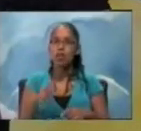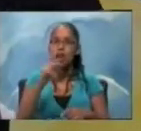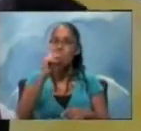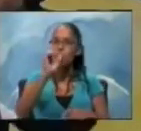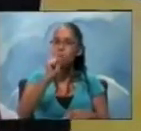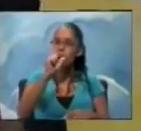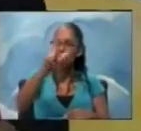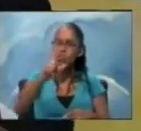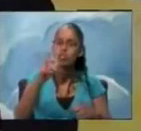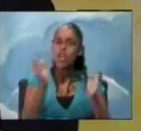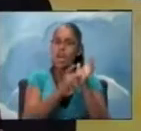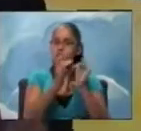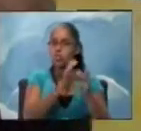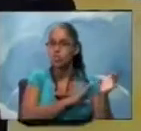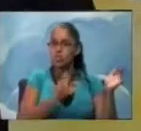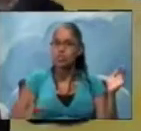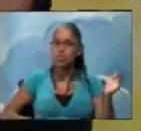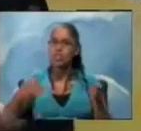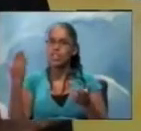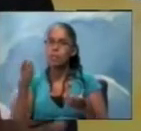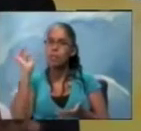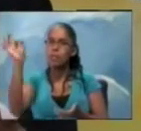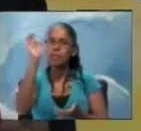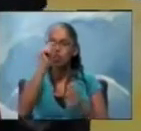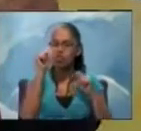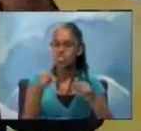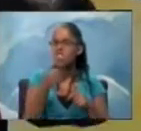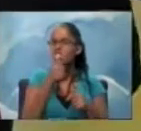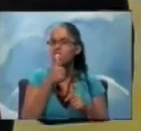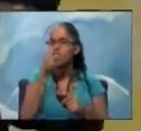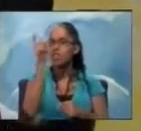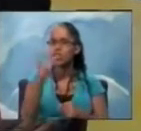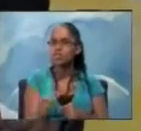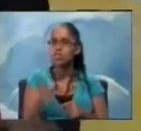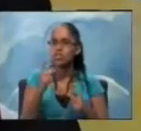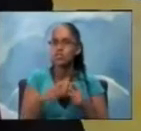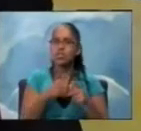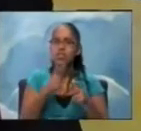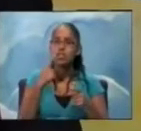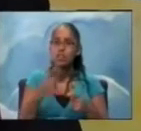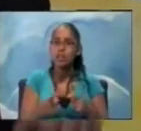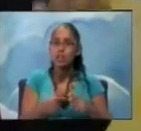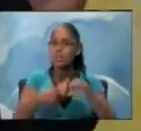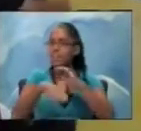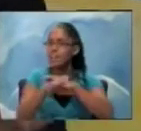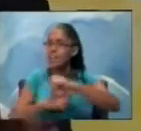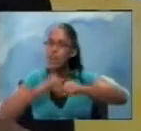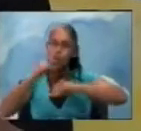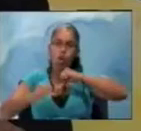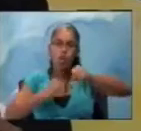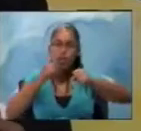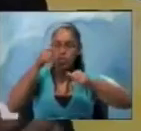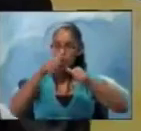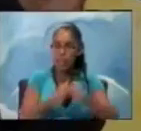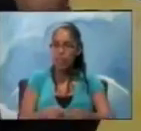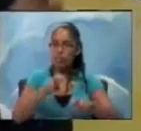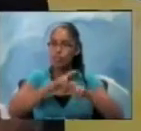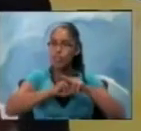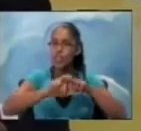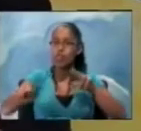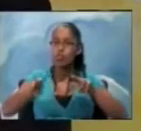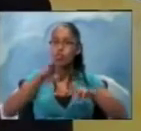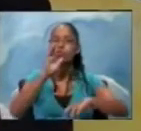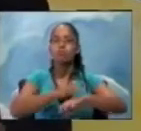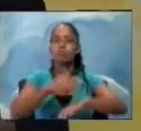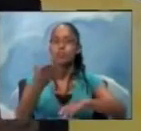y a Jesús el que predica a Pablo, ¿ustedes quiénes son? Y dice que salieron corriendo y quedaron desnudos, porque la autoridad